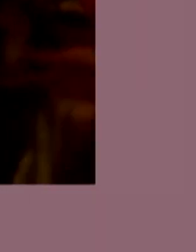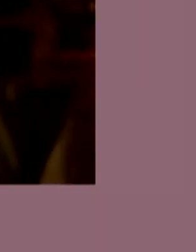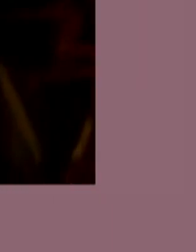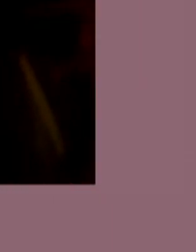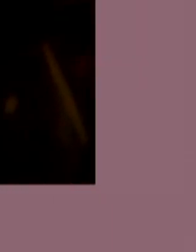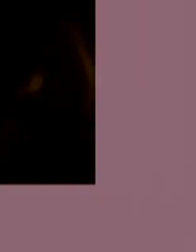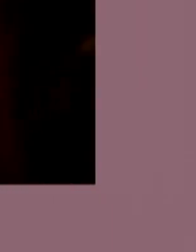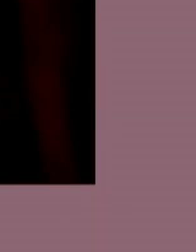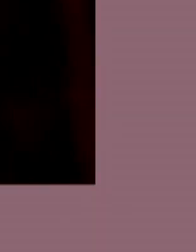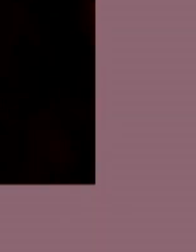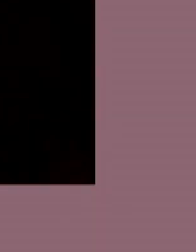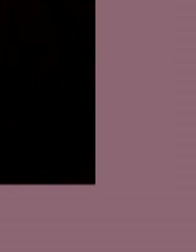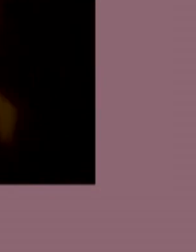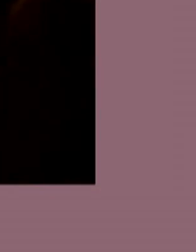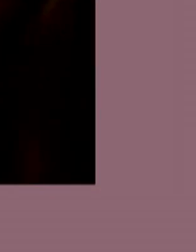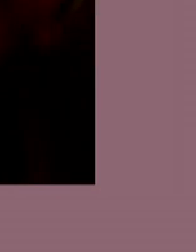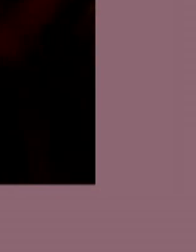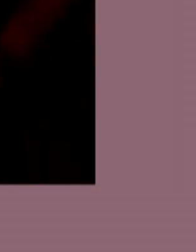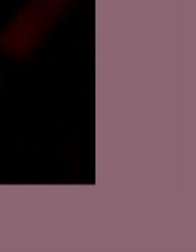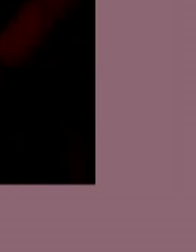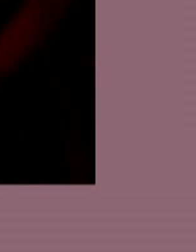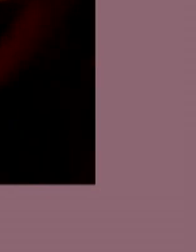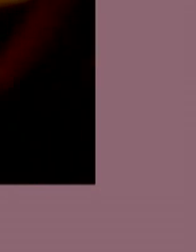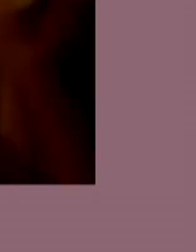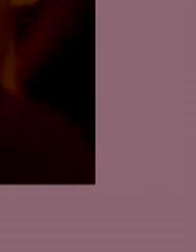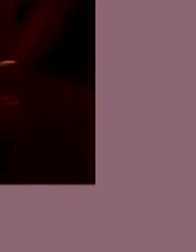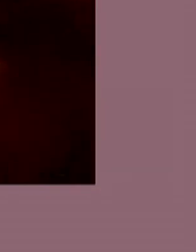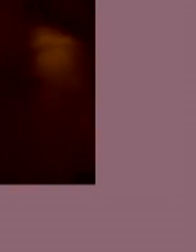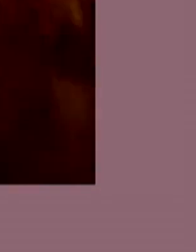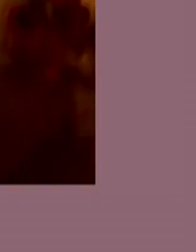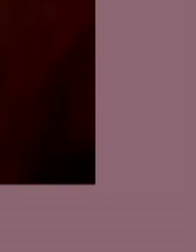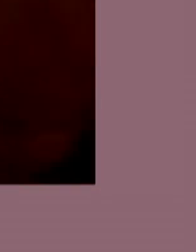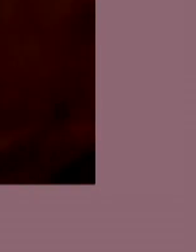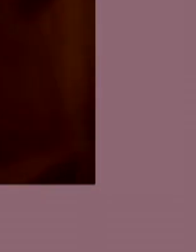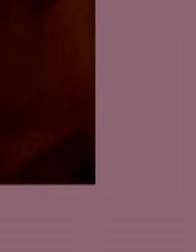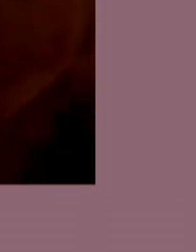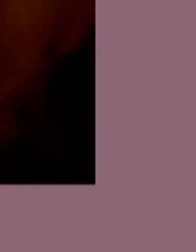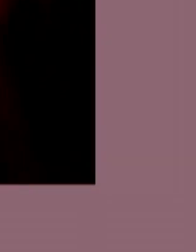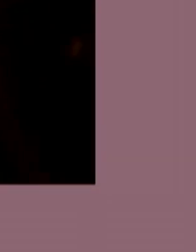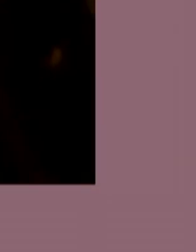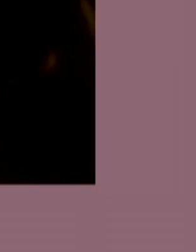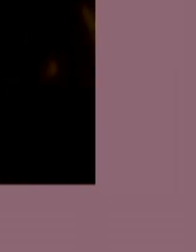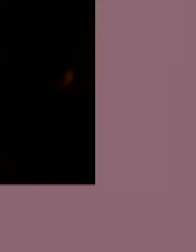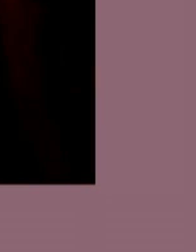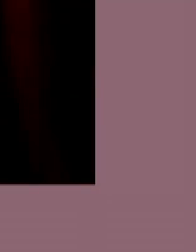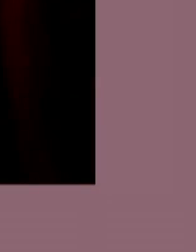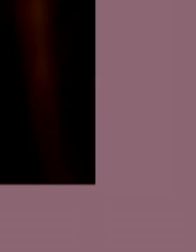Chicomexochi, ni tlatoctli, ni ya no